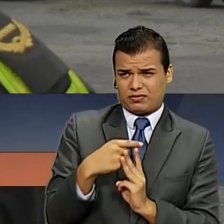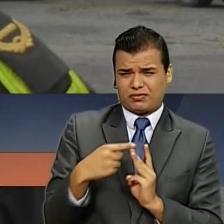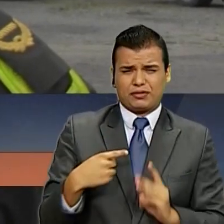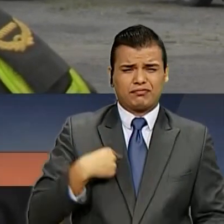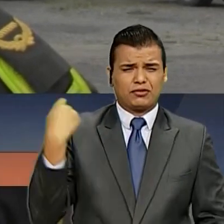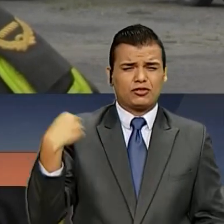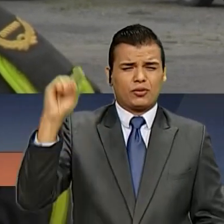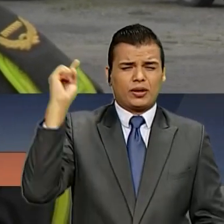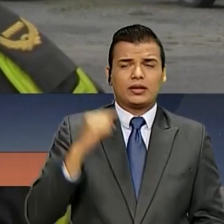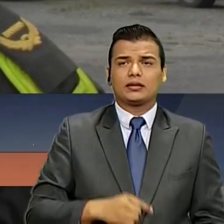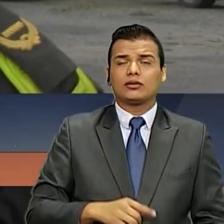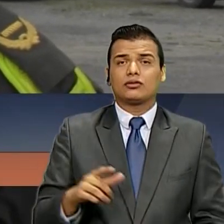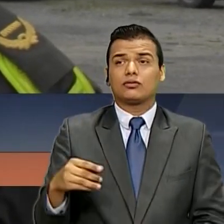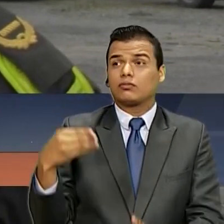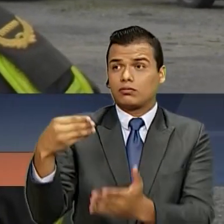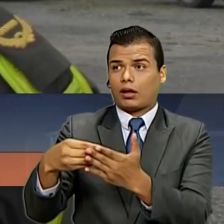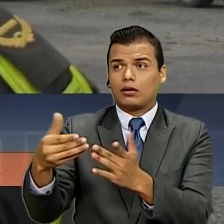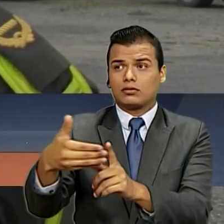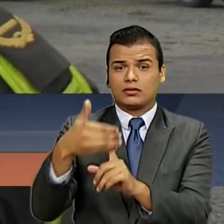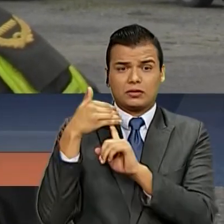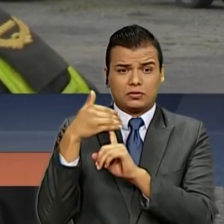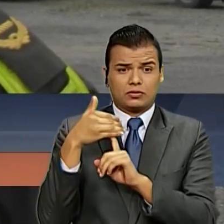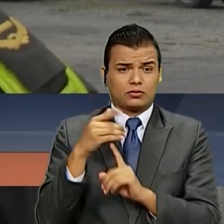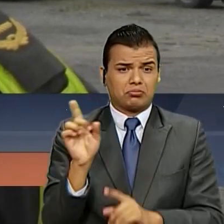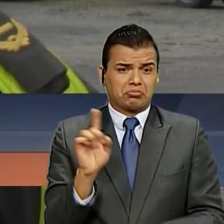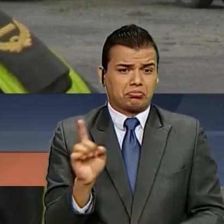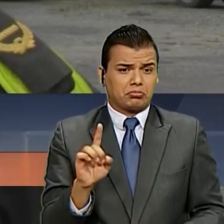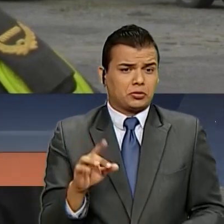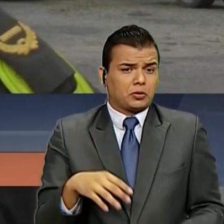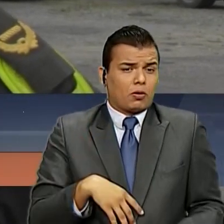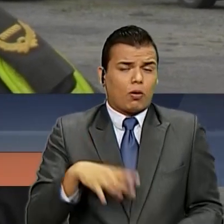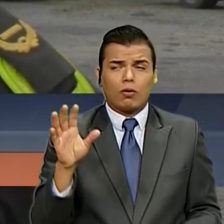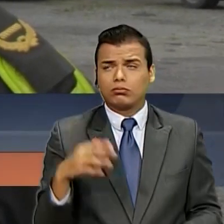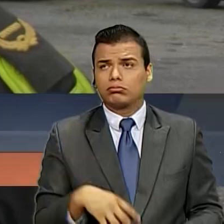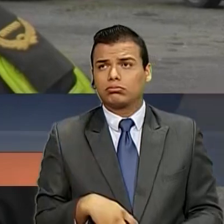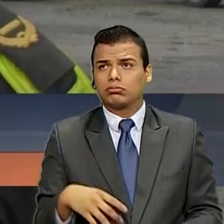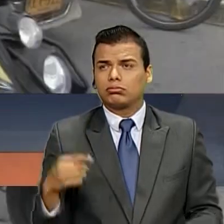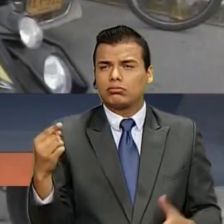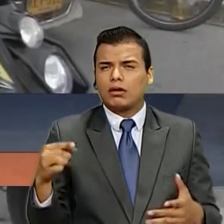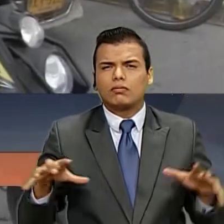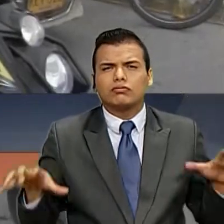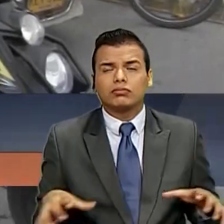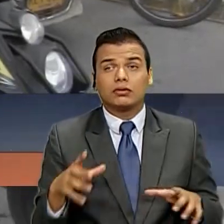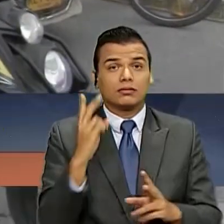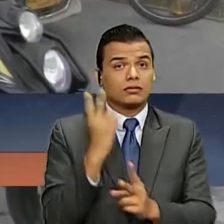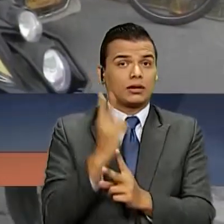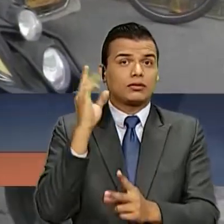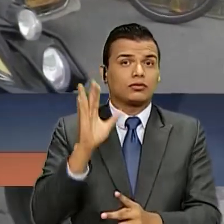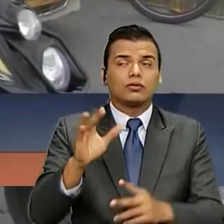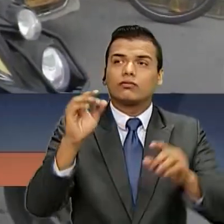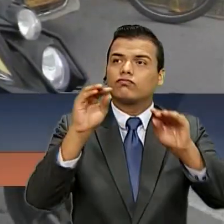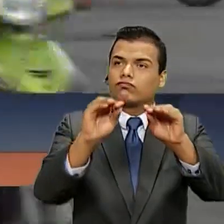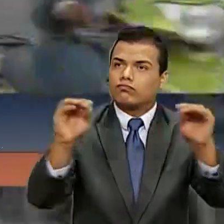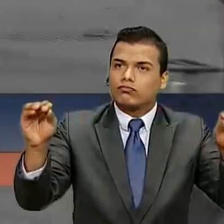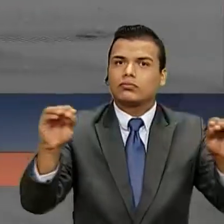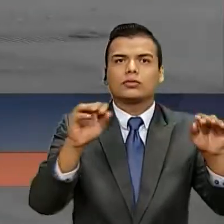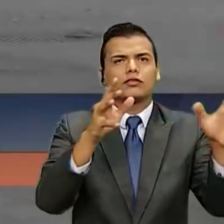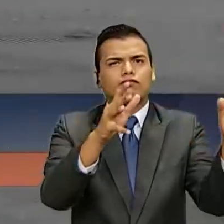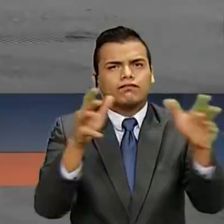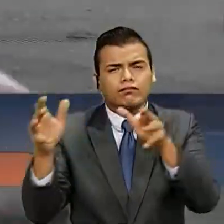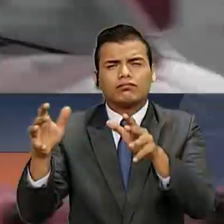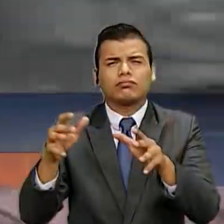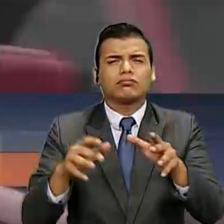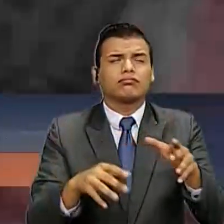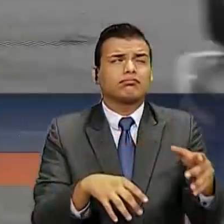seguros correspondientes o cometen maniobras peligrosas. A pesar de las campañas viales, los